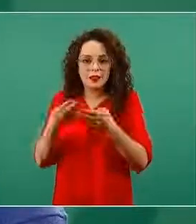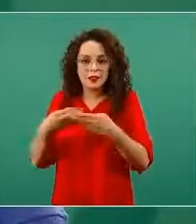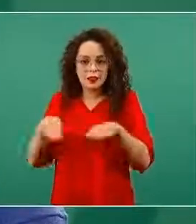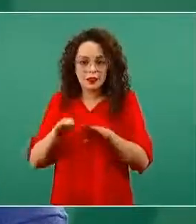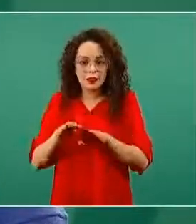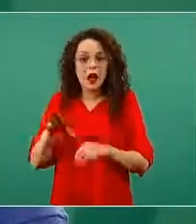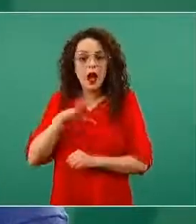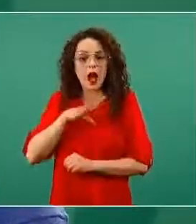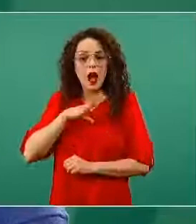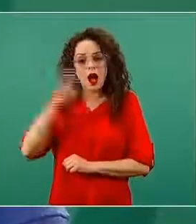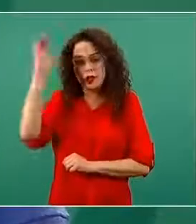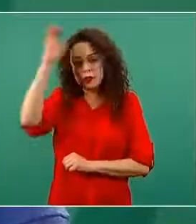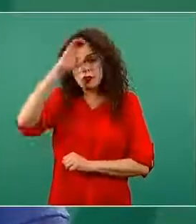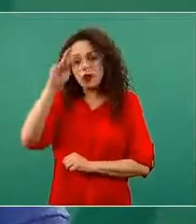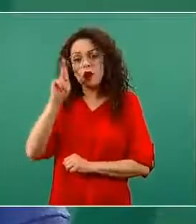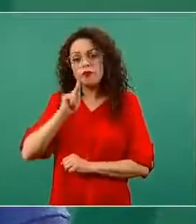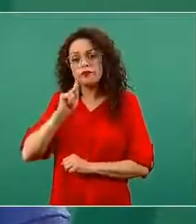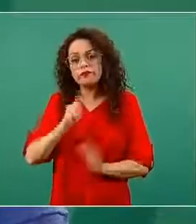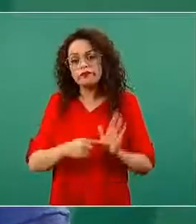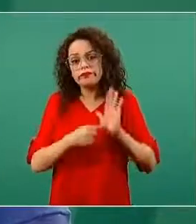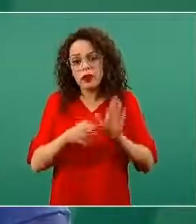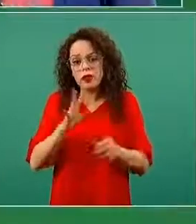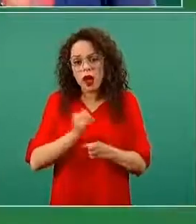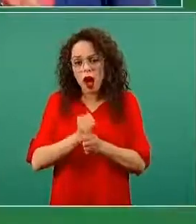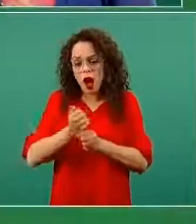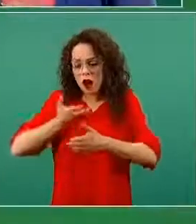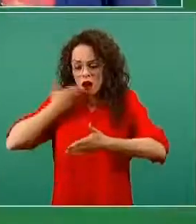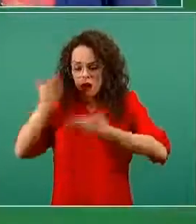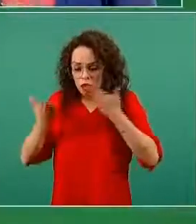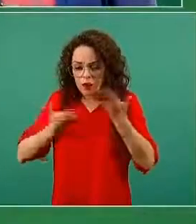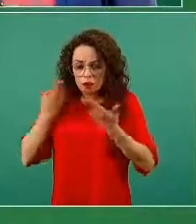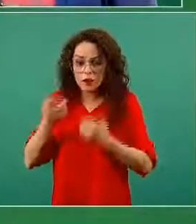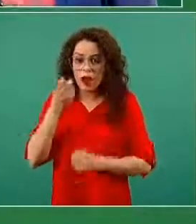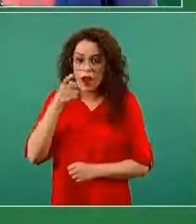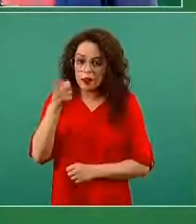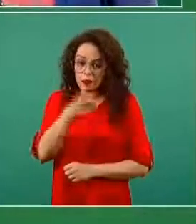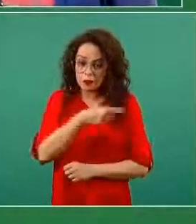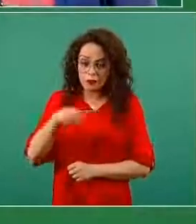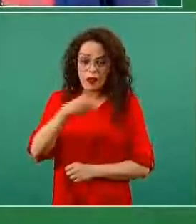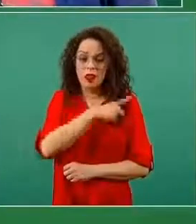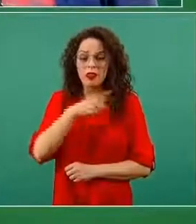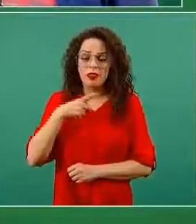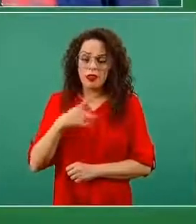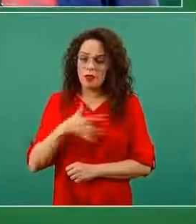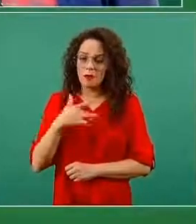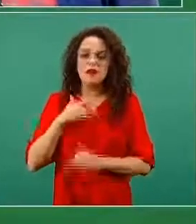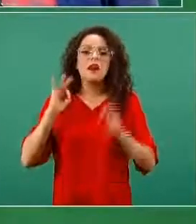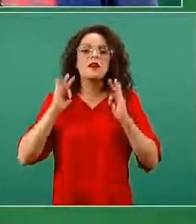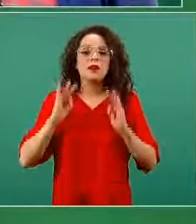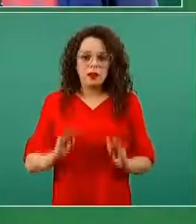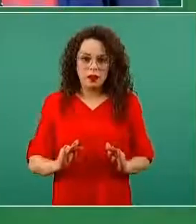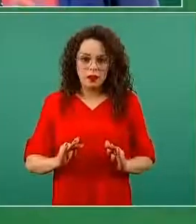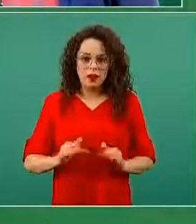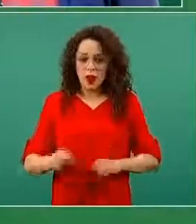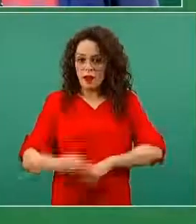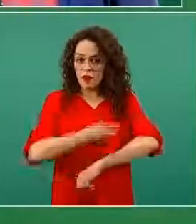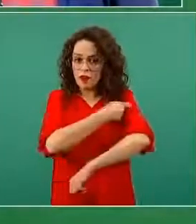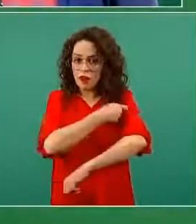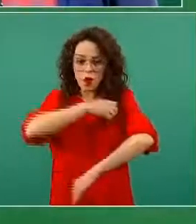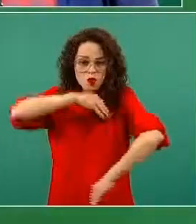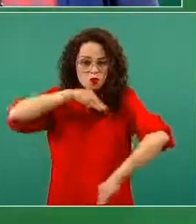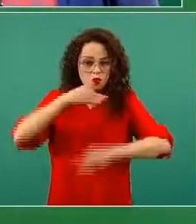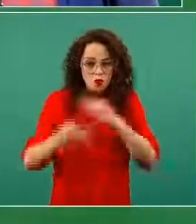evidencia científica, y esto es algo que les debe de dejar muy tranquilos. Todas las vacunas pasan por un proceso